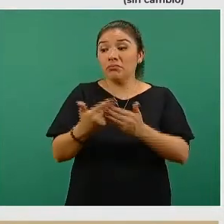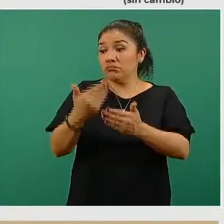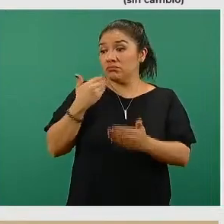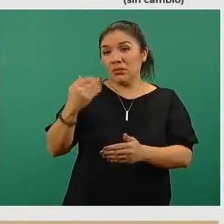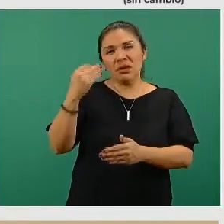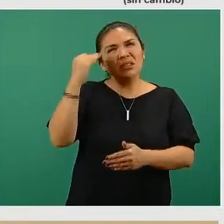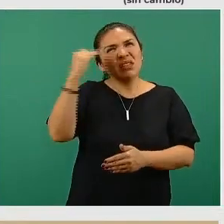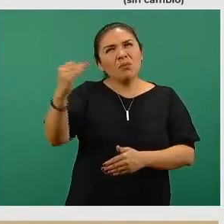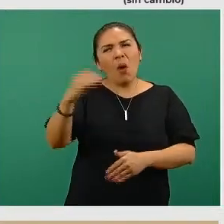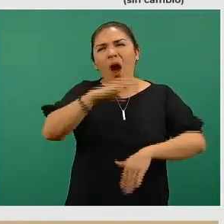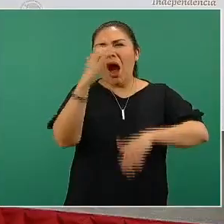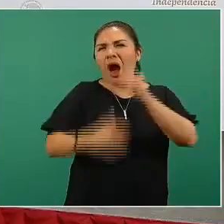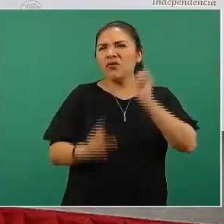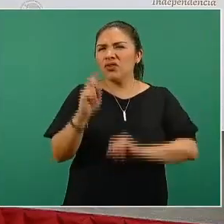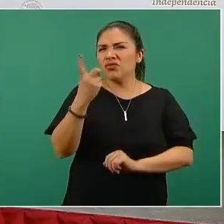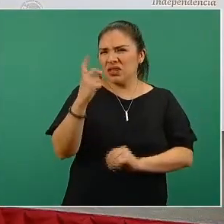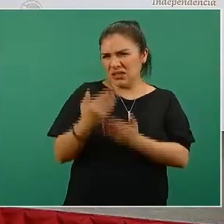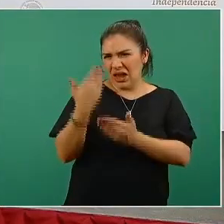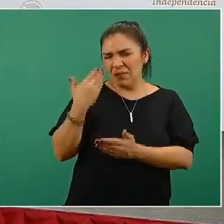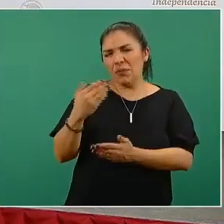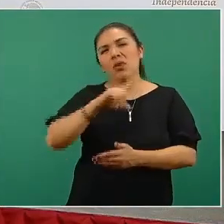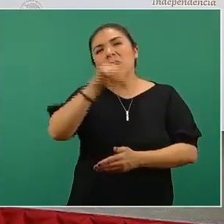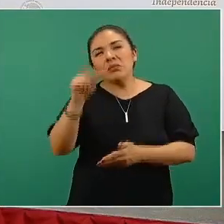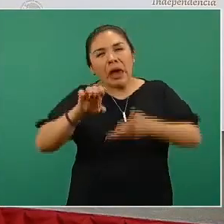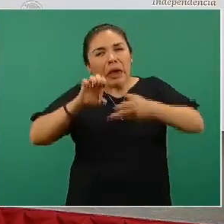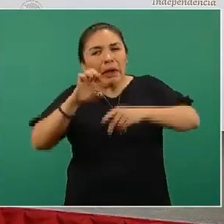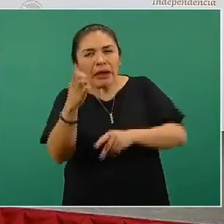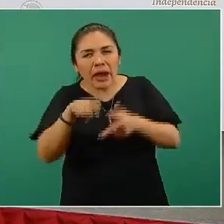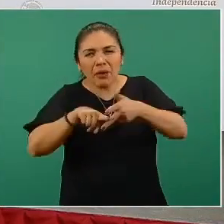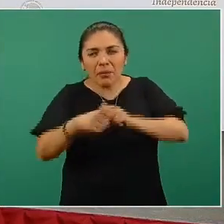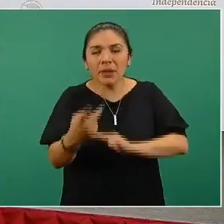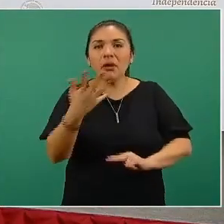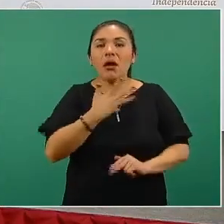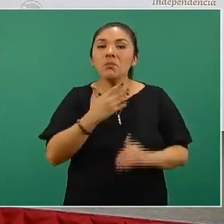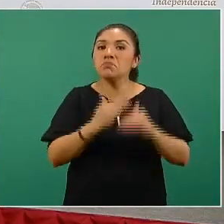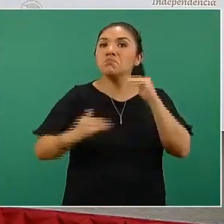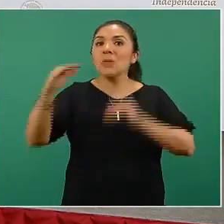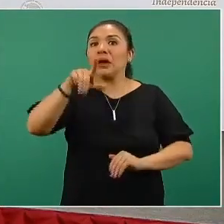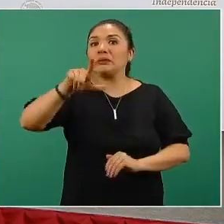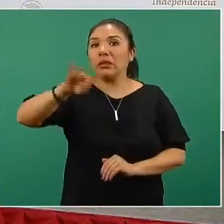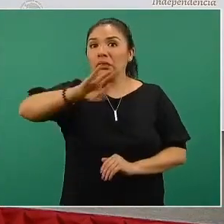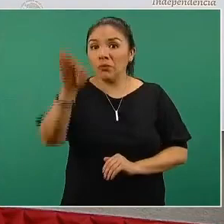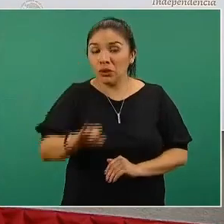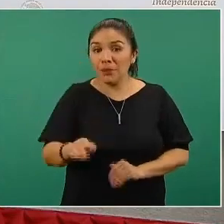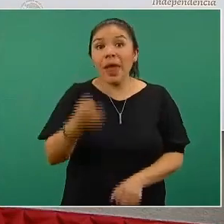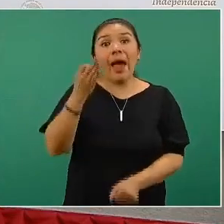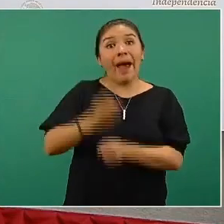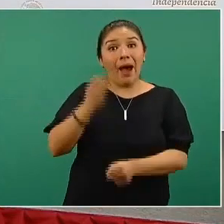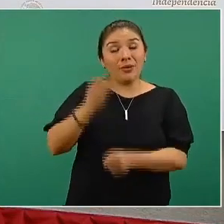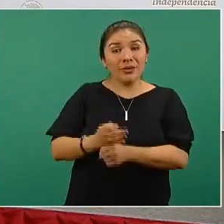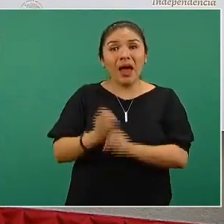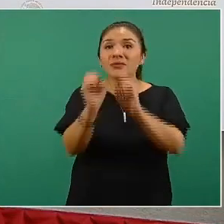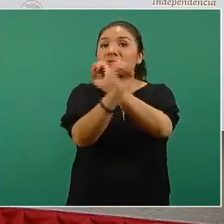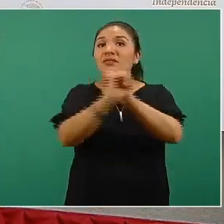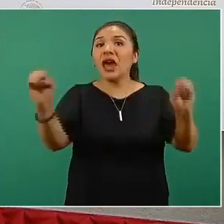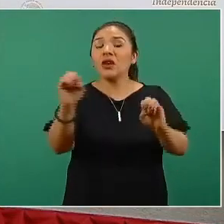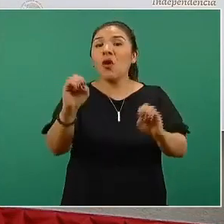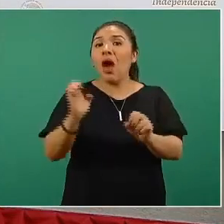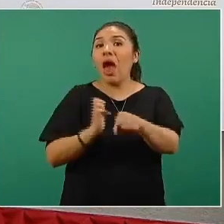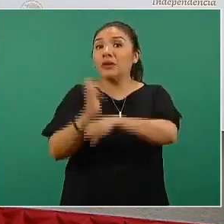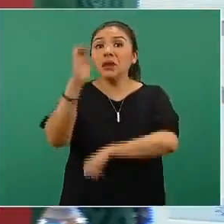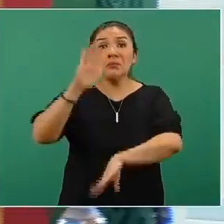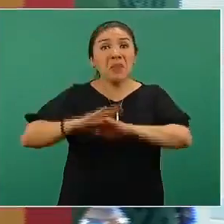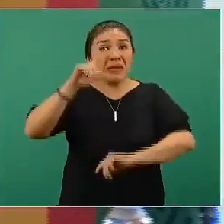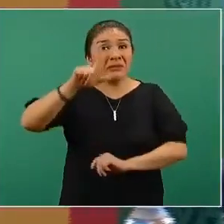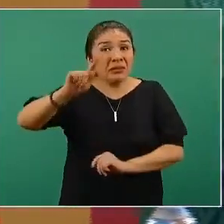durante finales de diciembre y en enero tuvimos niveles por arriba del 70%. Actualmente no hay ninguna entidad que tenga más